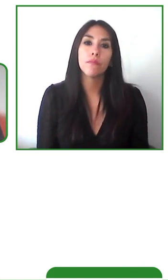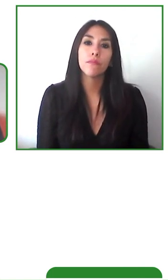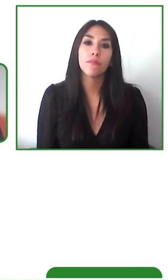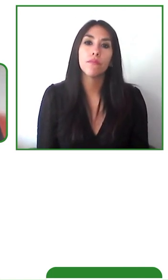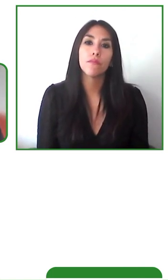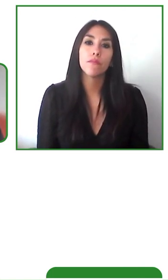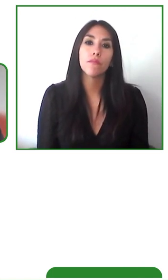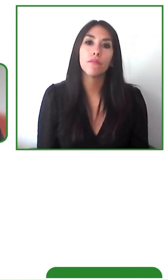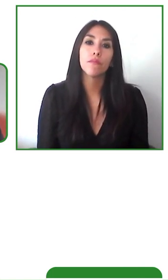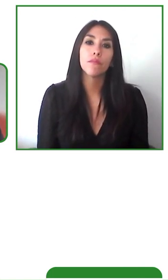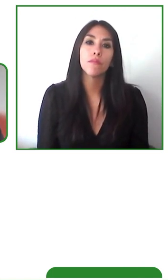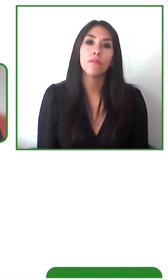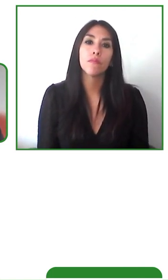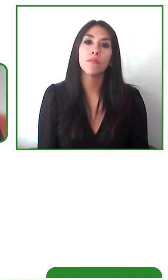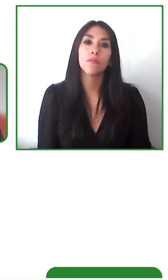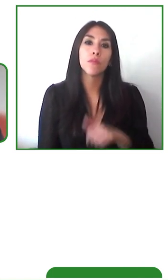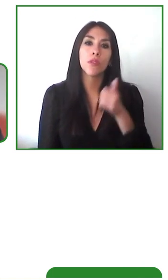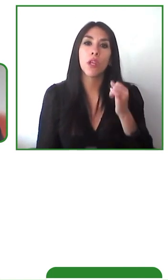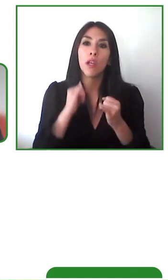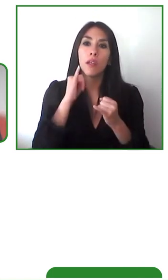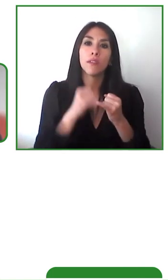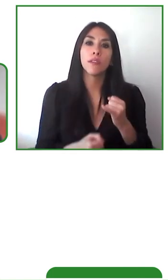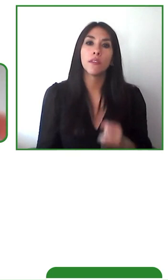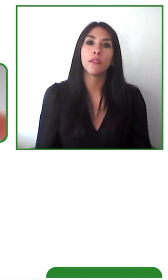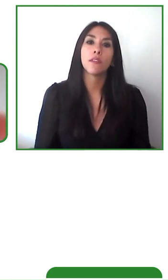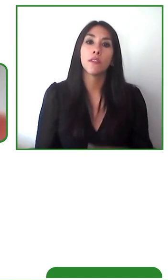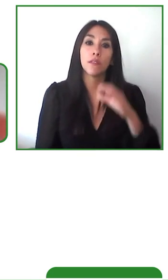después de Chris, eso quería preguntar.